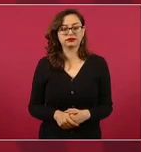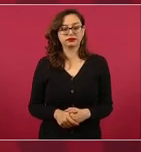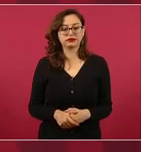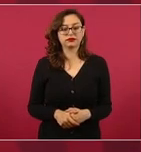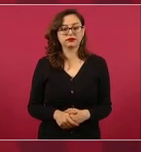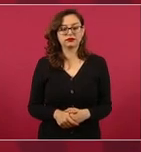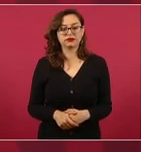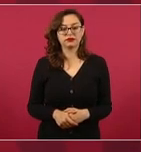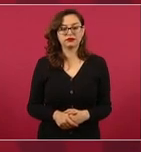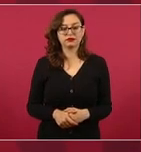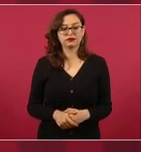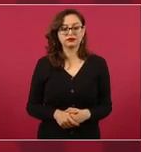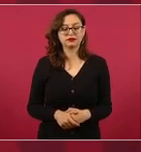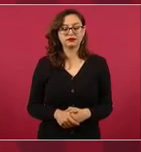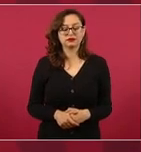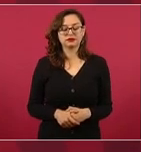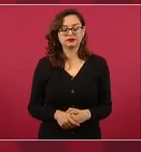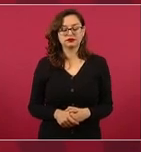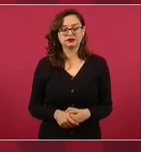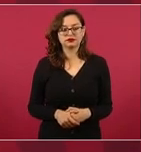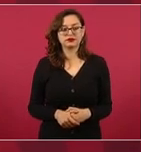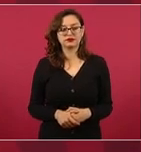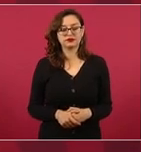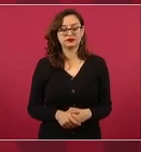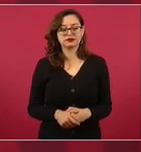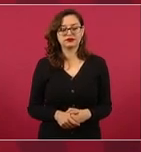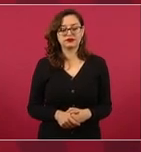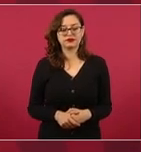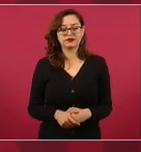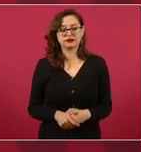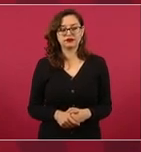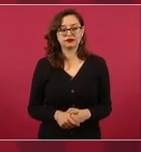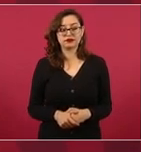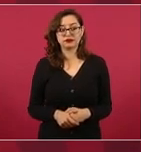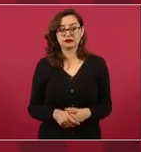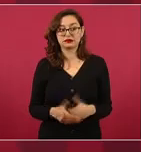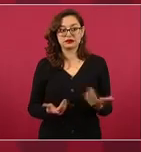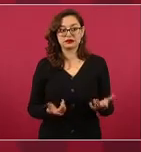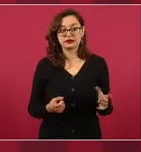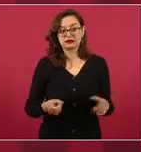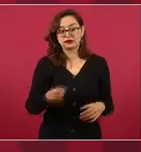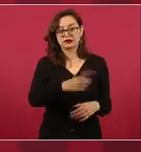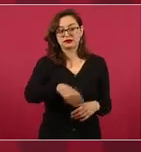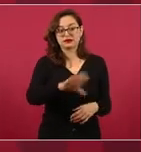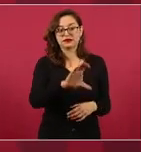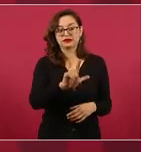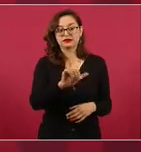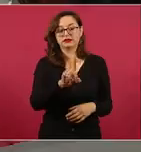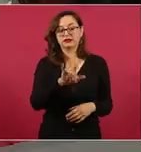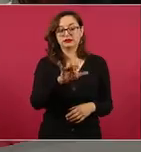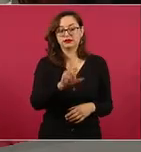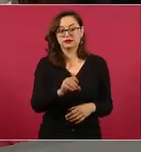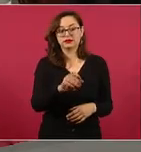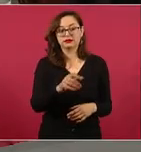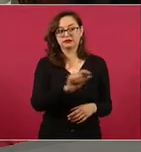posibilidad de operación. Por eso Claudio y todos estos